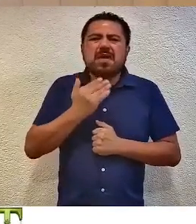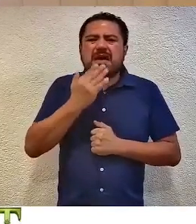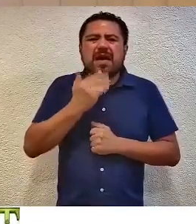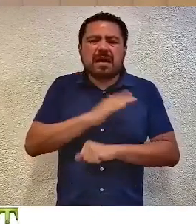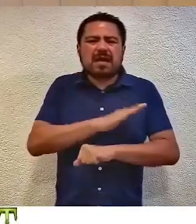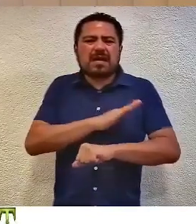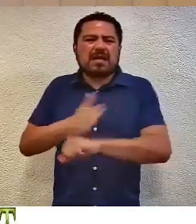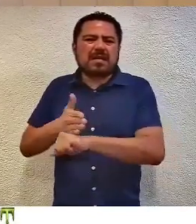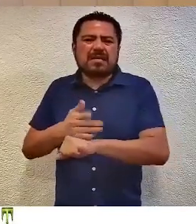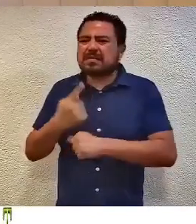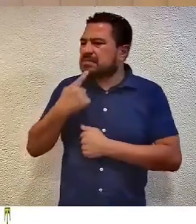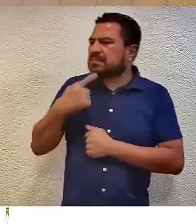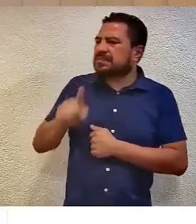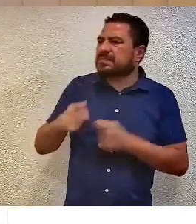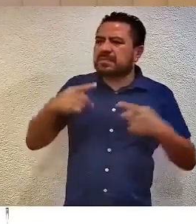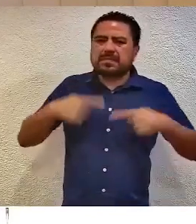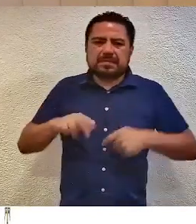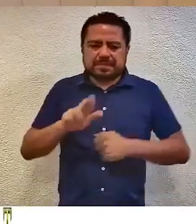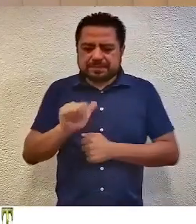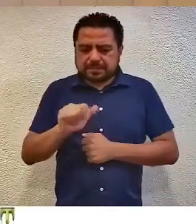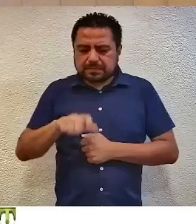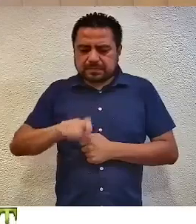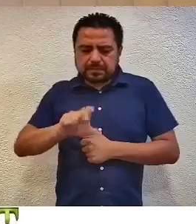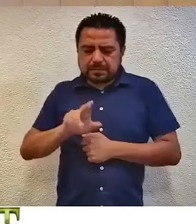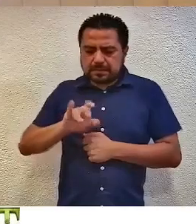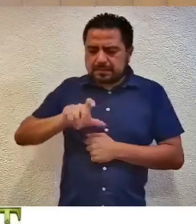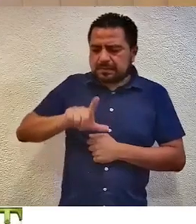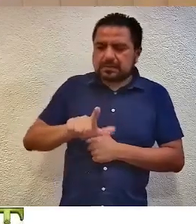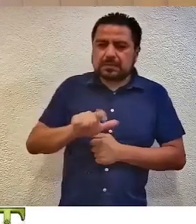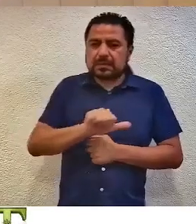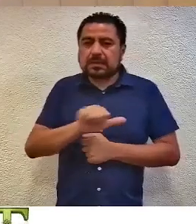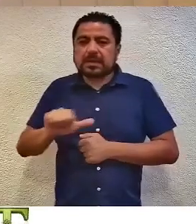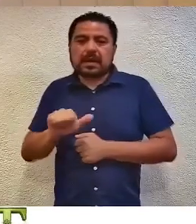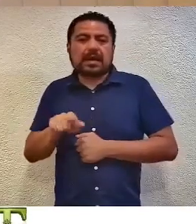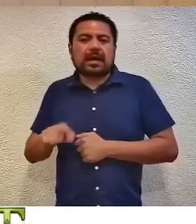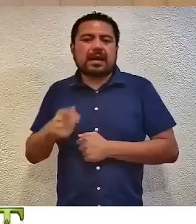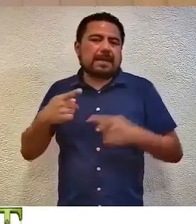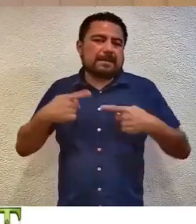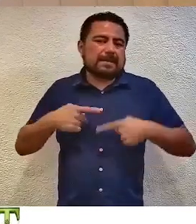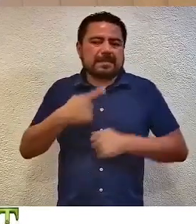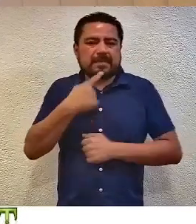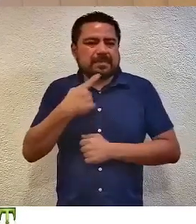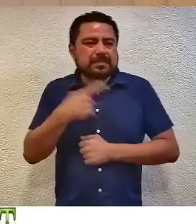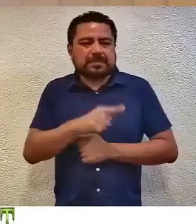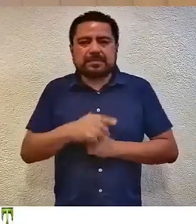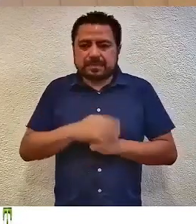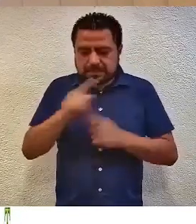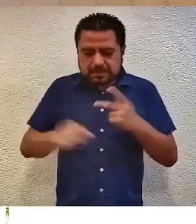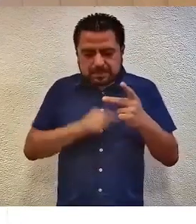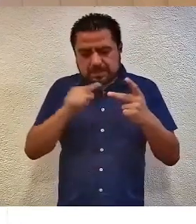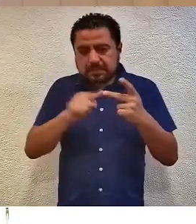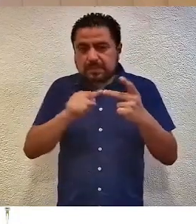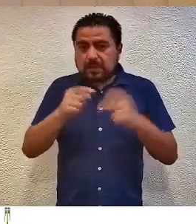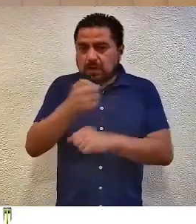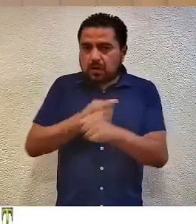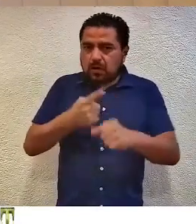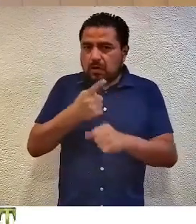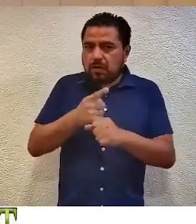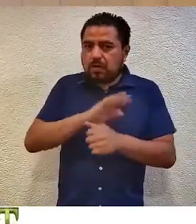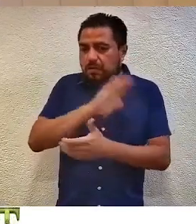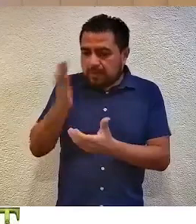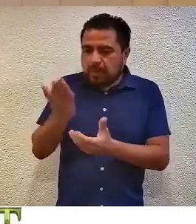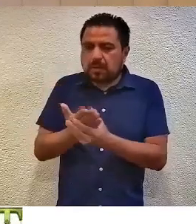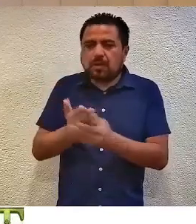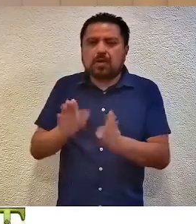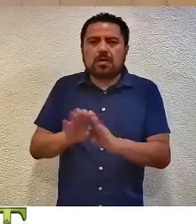infracciones denunciadas por la ciudadana Raquel García Orduño atribuida a la y el denunciado. Segundo, en su oportunidad archívese el presente